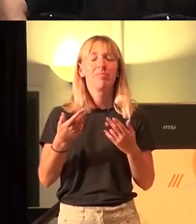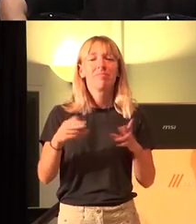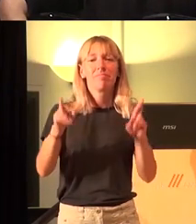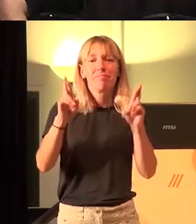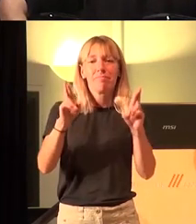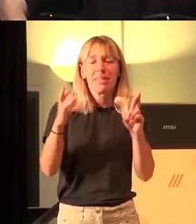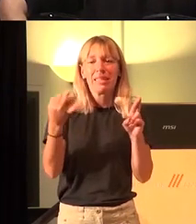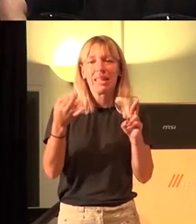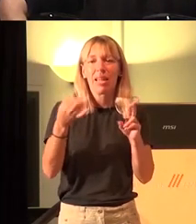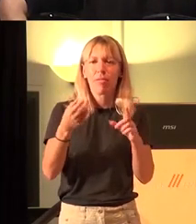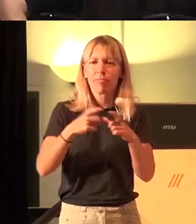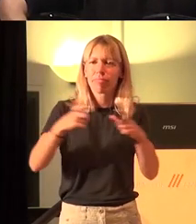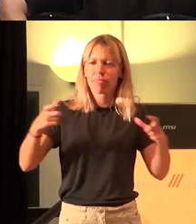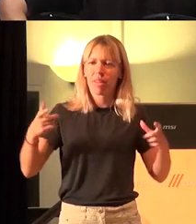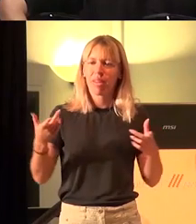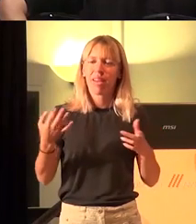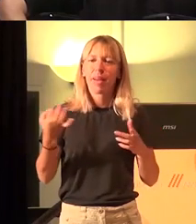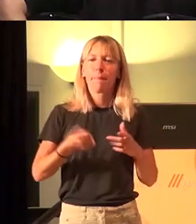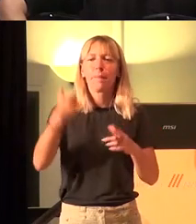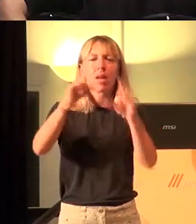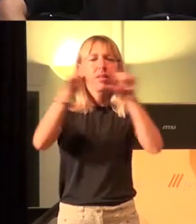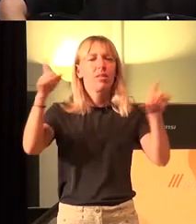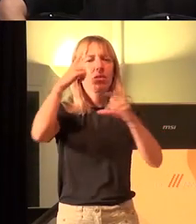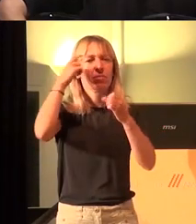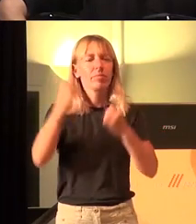desearos que crezca, ¿no? Que haya muchas más entidades